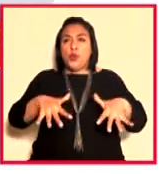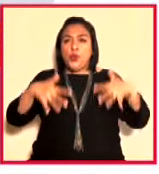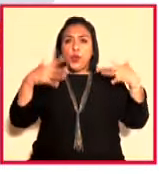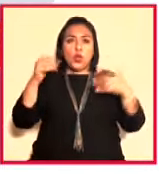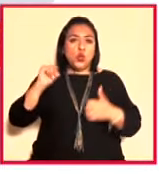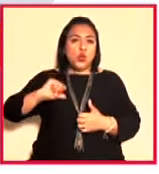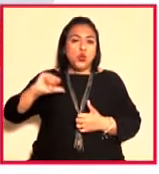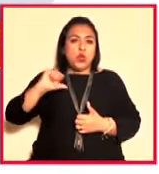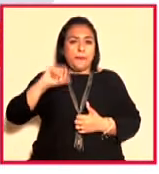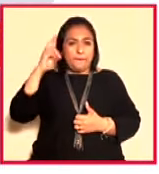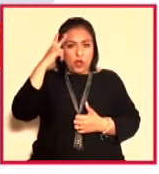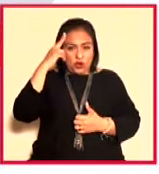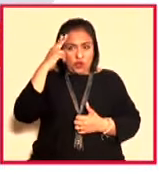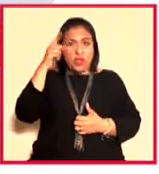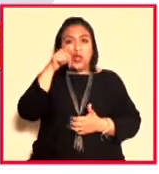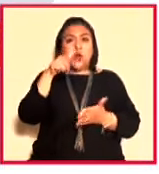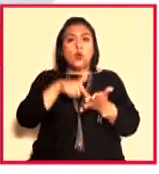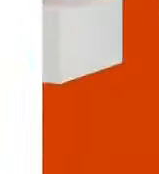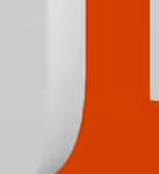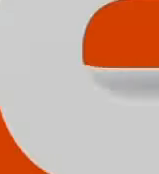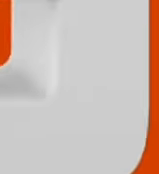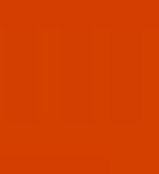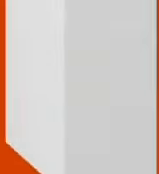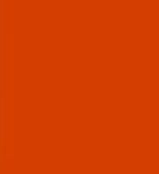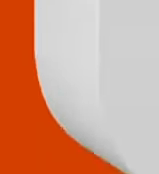conserva en la región.